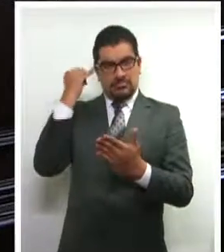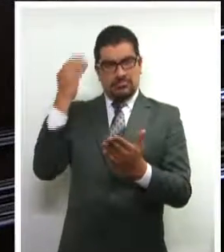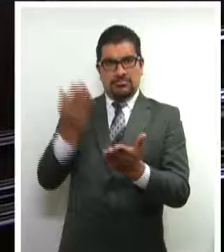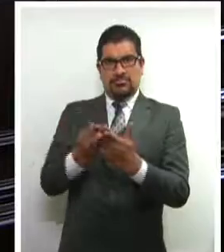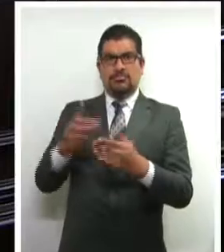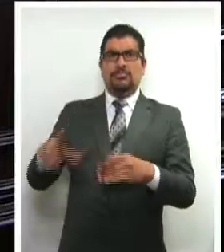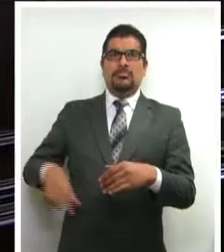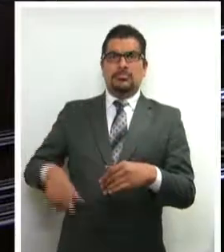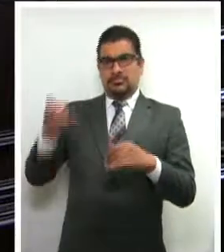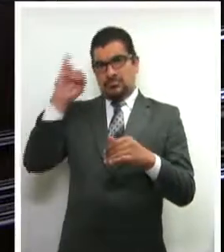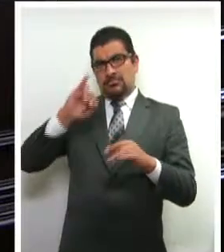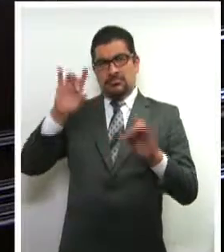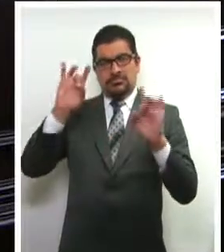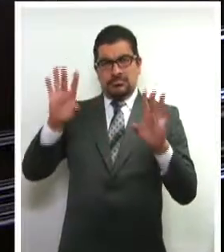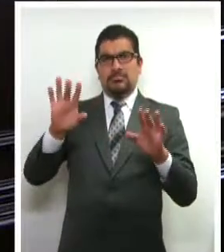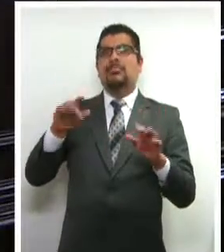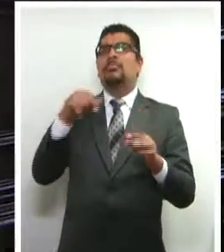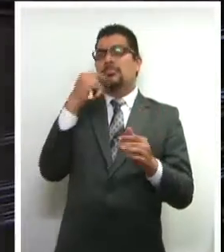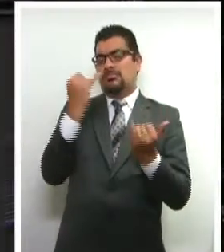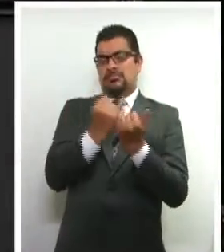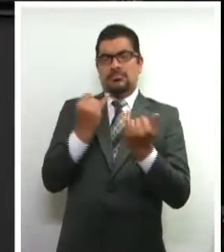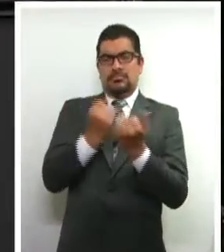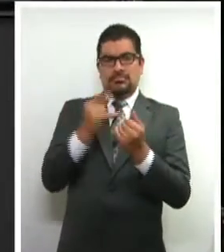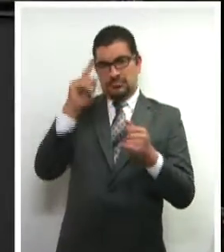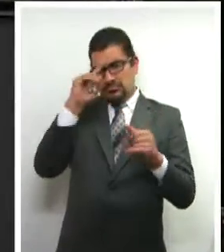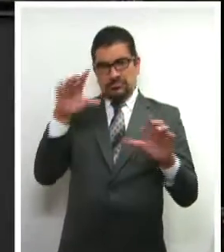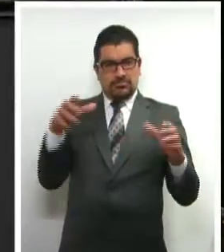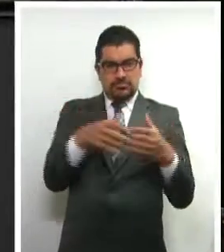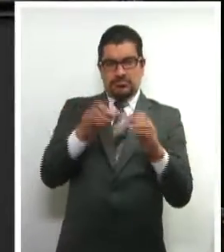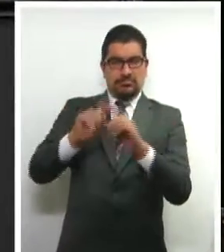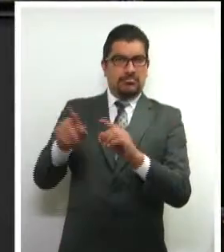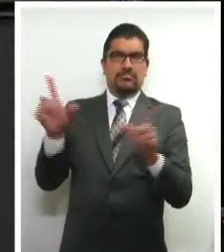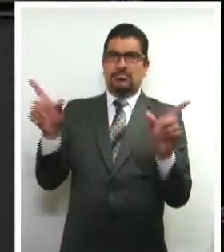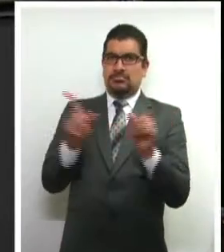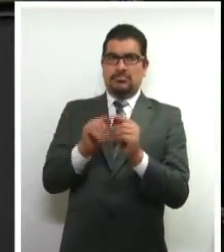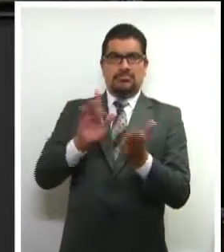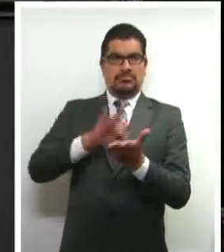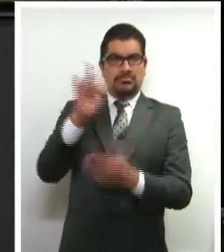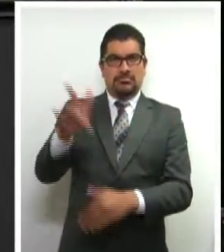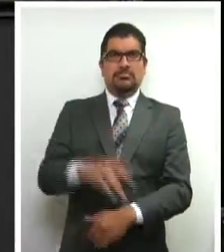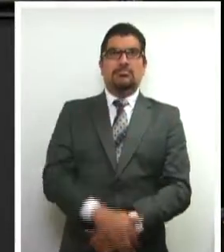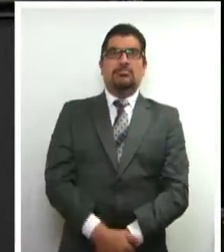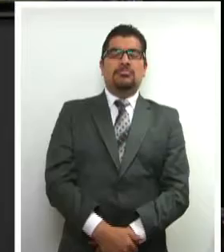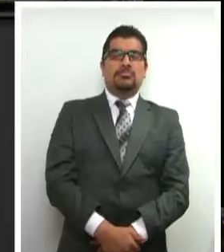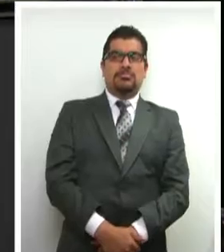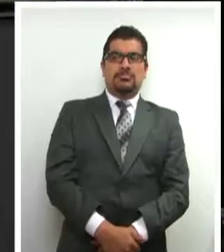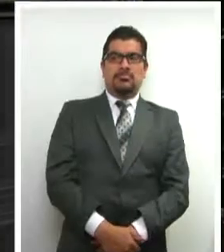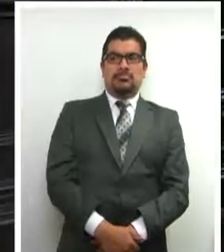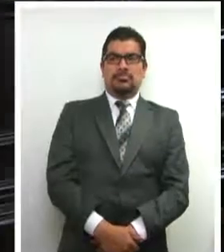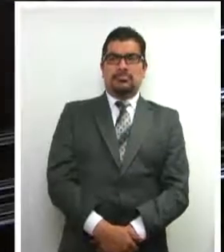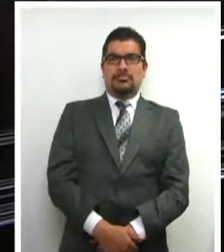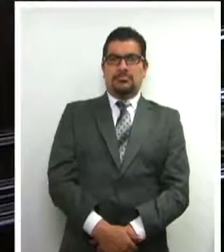jefe de gobierno en materia de alcaldías y concejales. Es cuanto. Gracias.